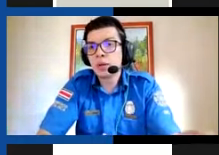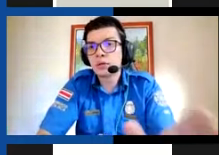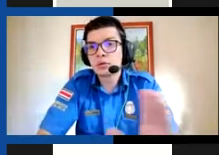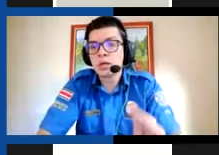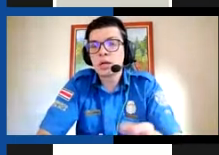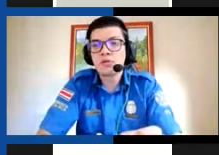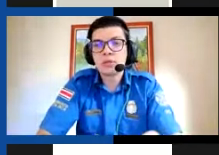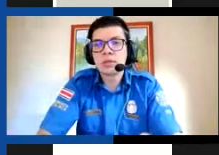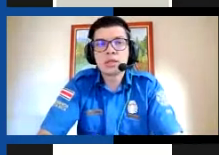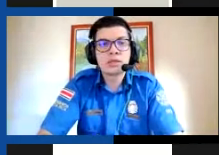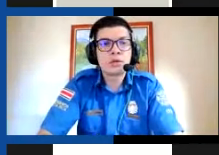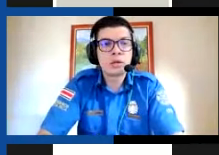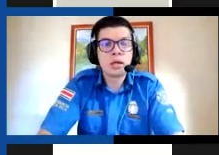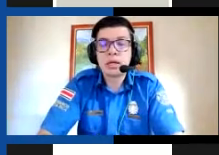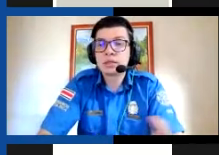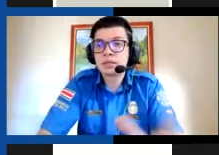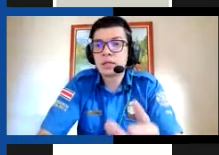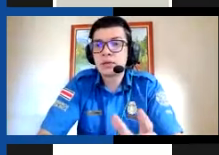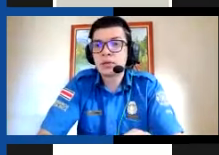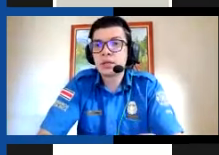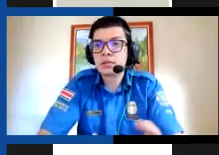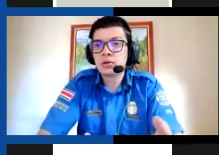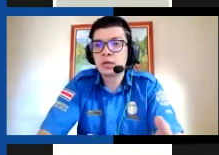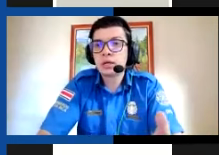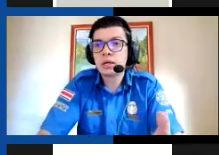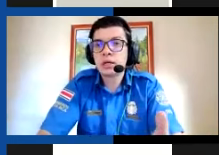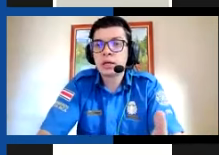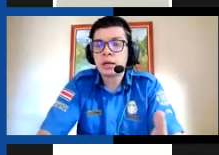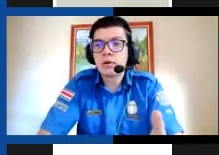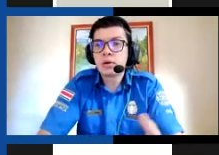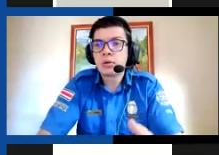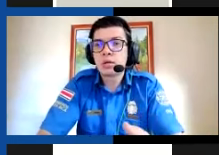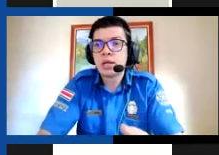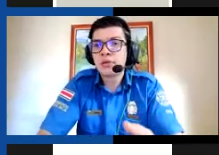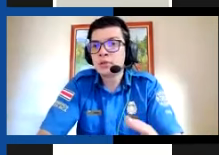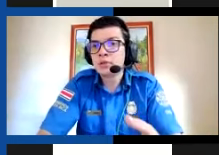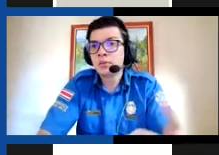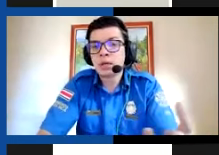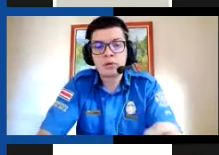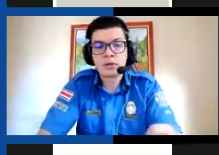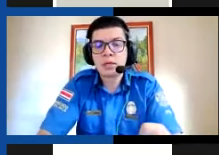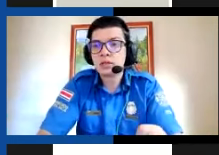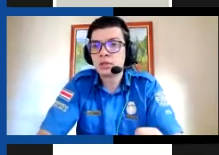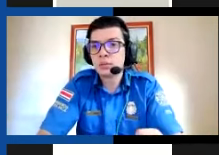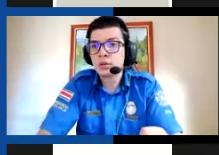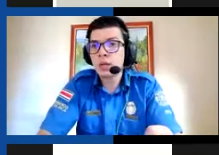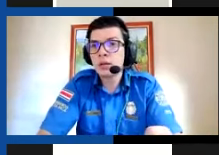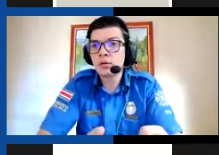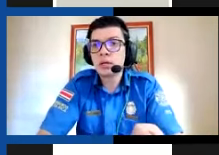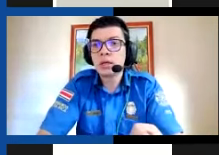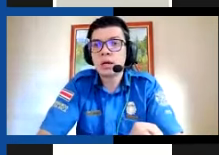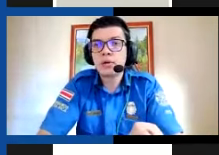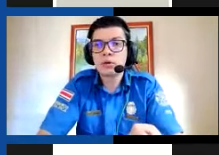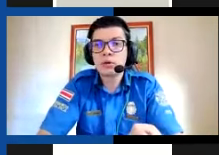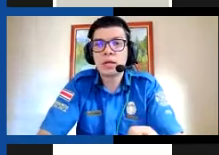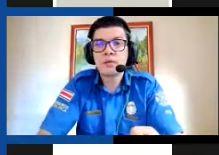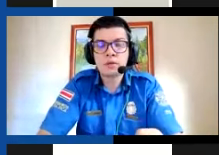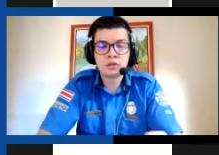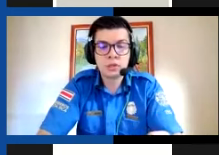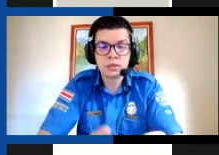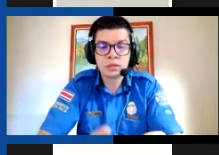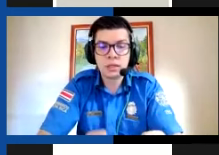lo menos las fuentes de ignición, la distancia de fuentes de ignición y a aberturas del edificio, que fuentes de ignición es 1,5 metros y aberturas